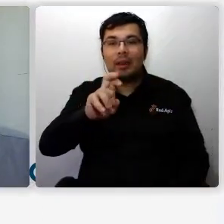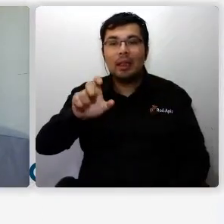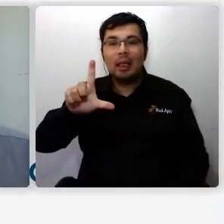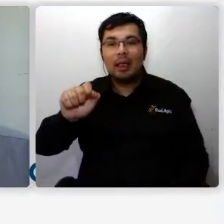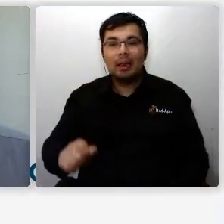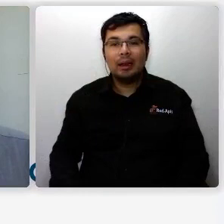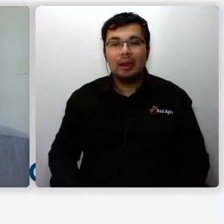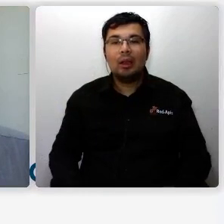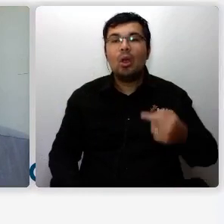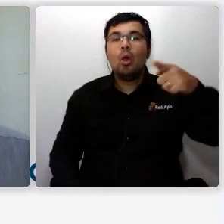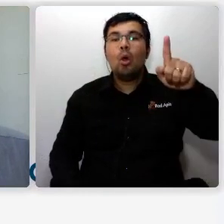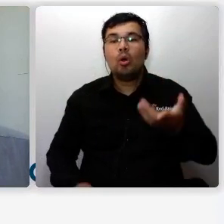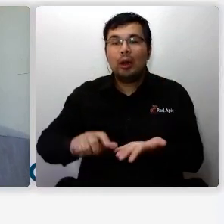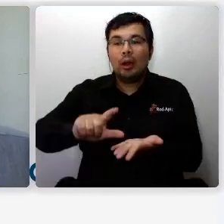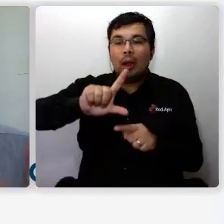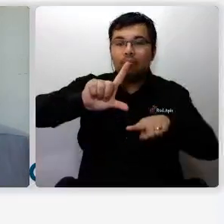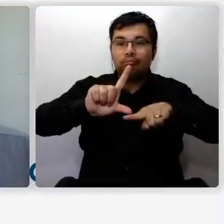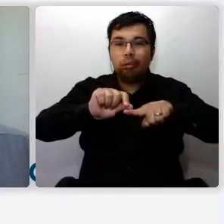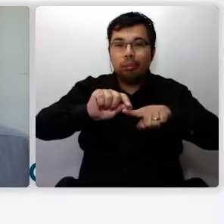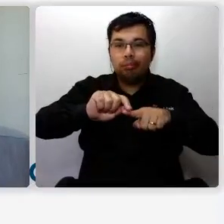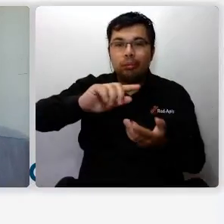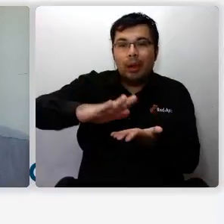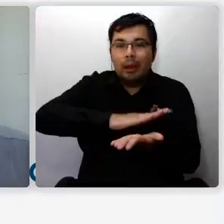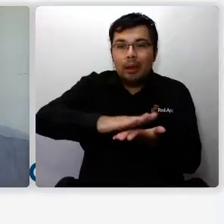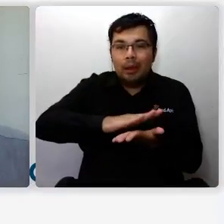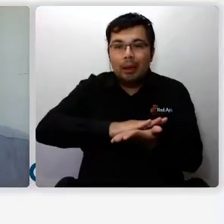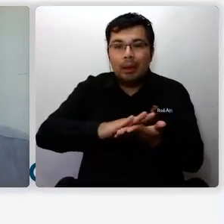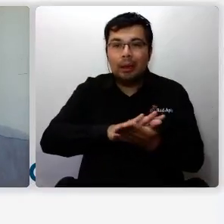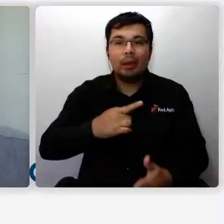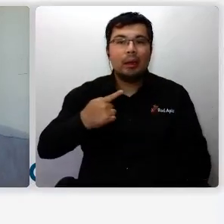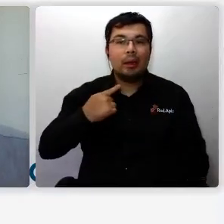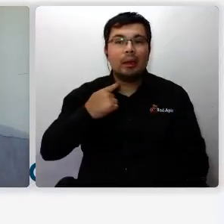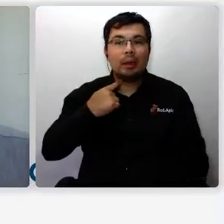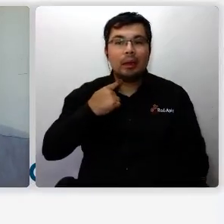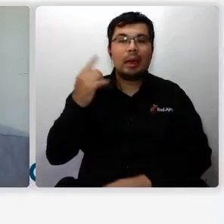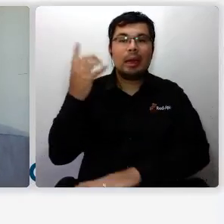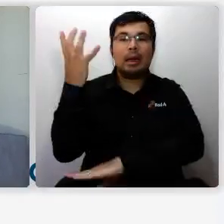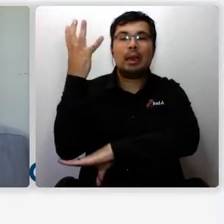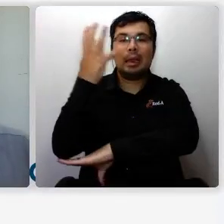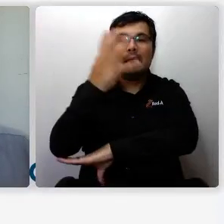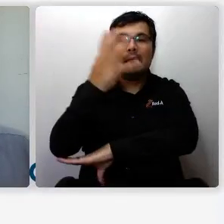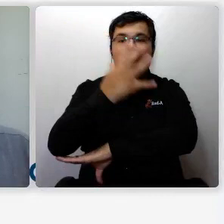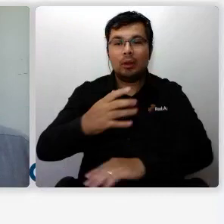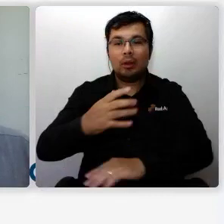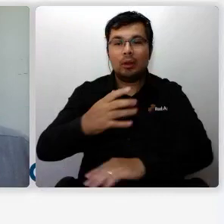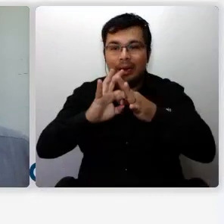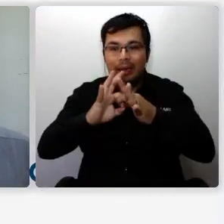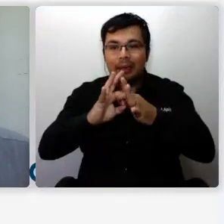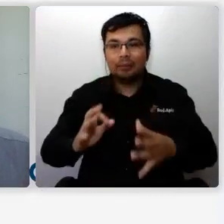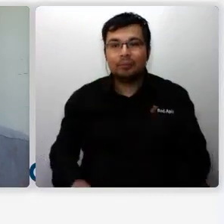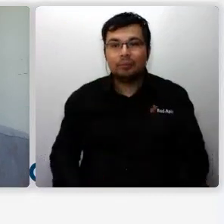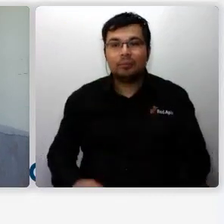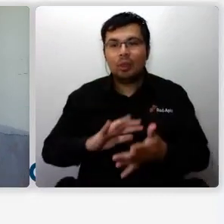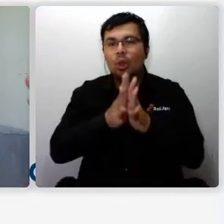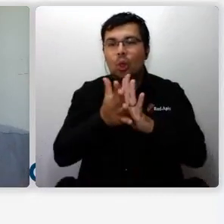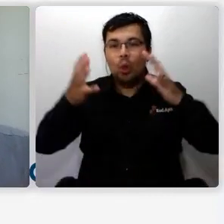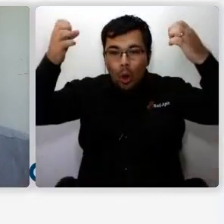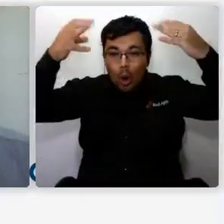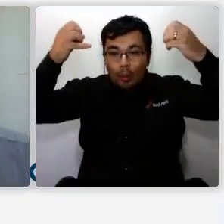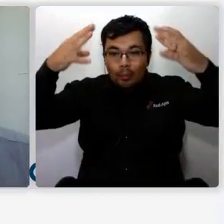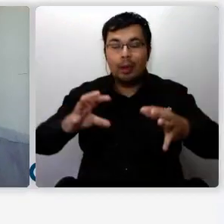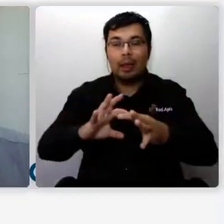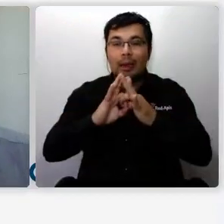en Quillota. Les envío mis saludos y mejores deseos de felicidad en las fiestas de Navidad y Año Nuevo. Gracias por todo lo que hemos podido aprender. Y